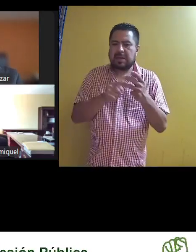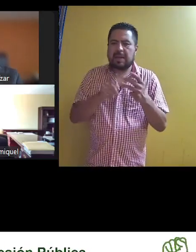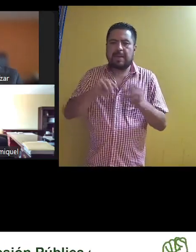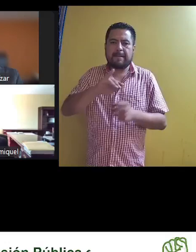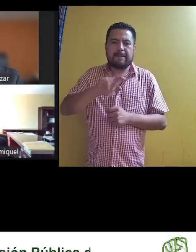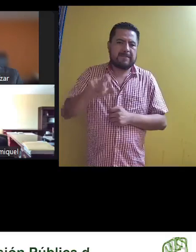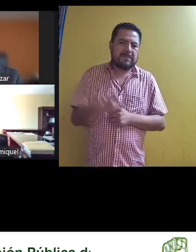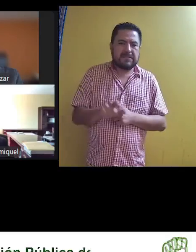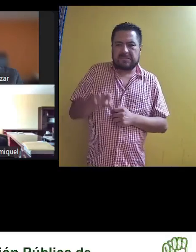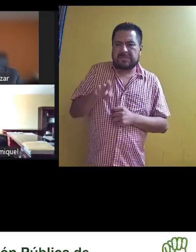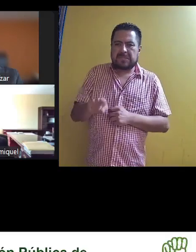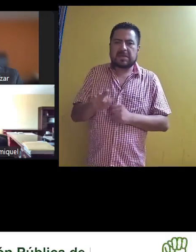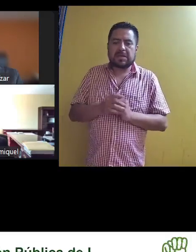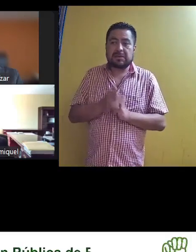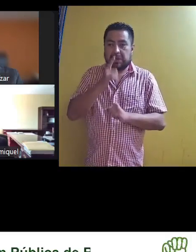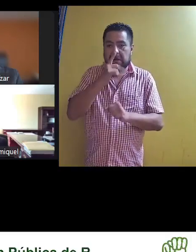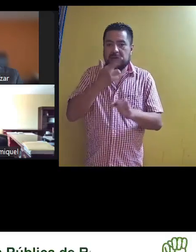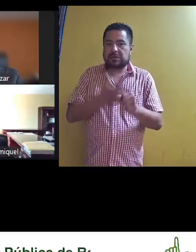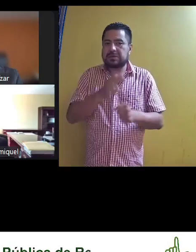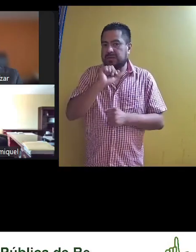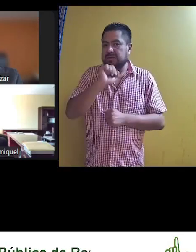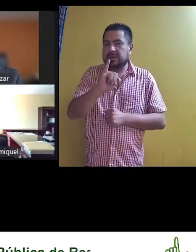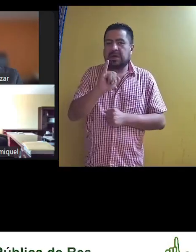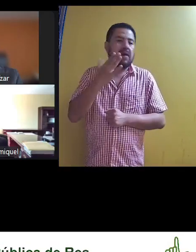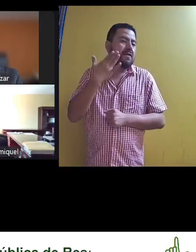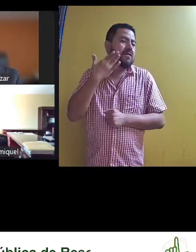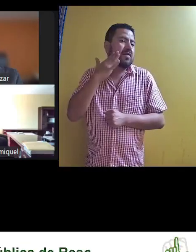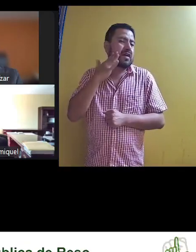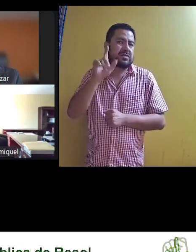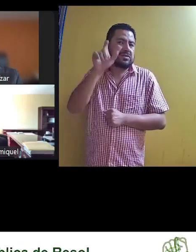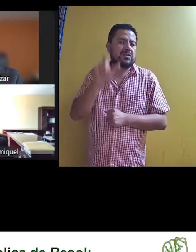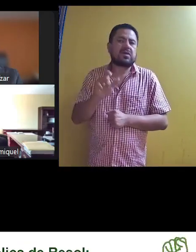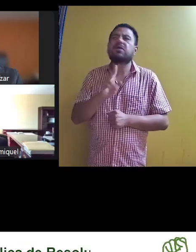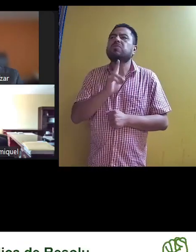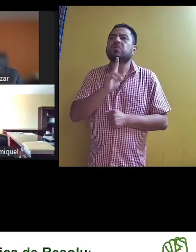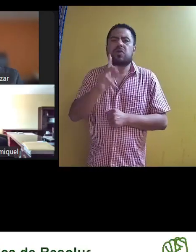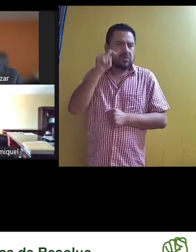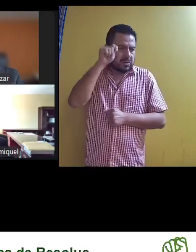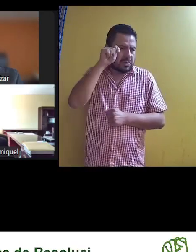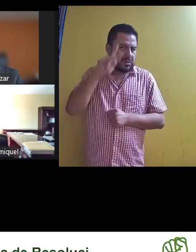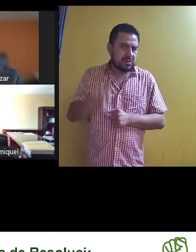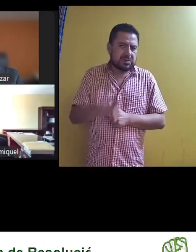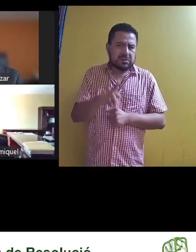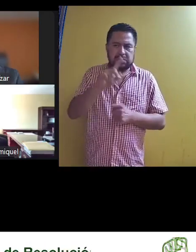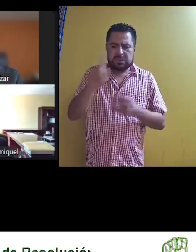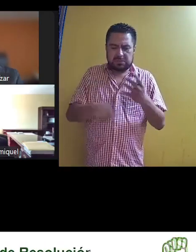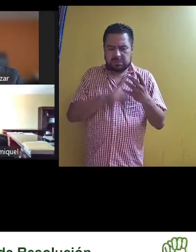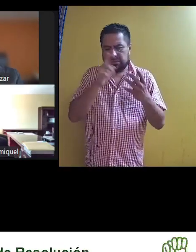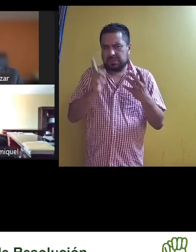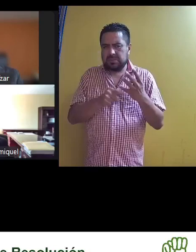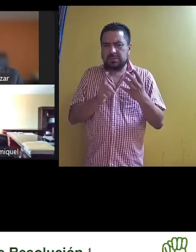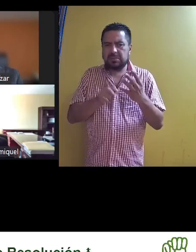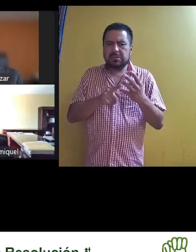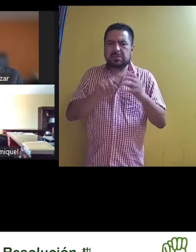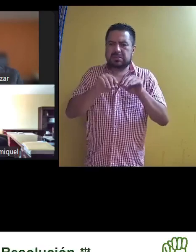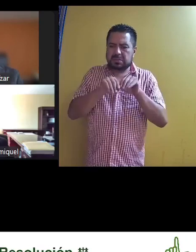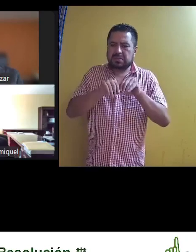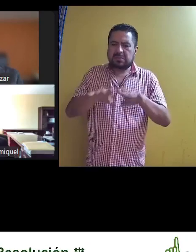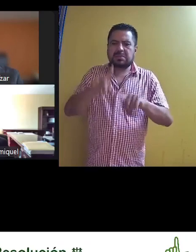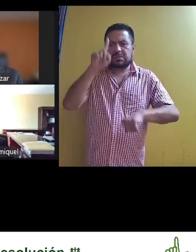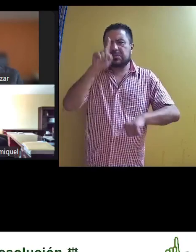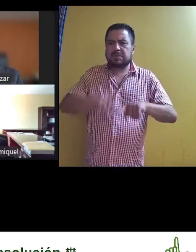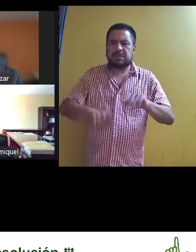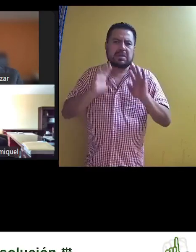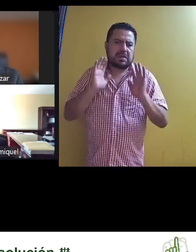Maximiliano Bello Flores es responsable del perfil de Facebook La Voz de Tlapa. Y 4. Que la publicación fue eliminada